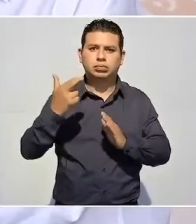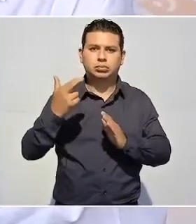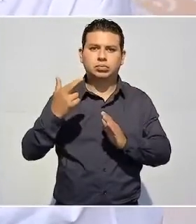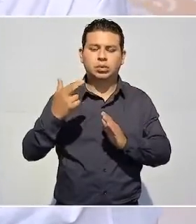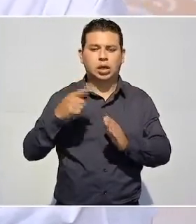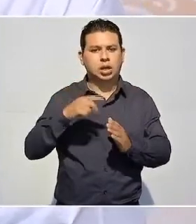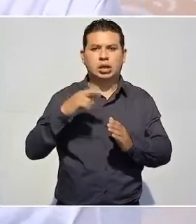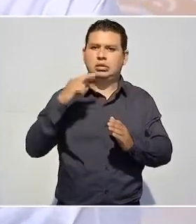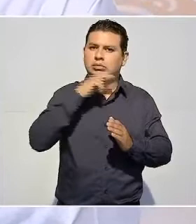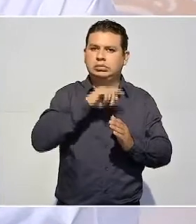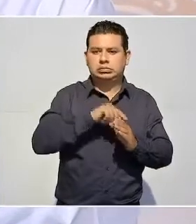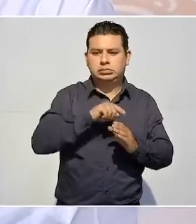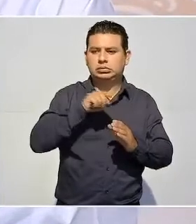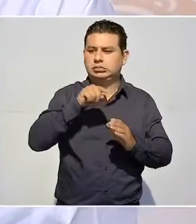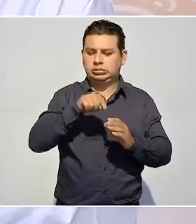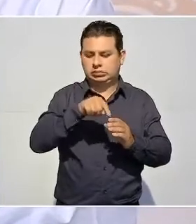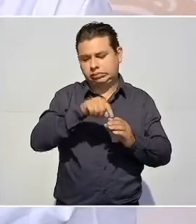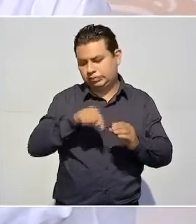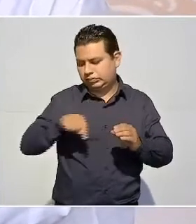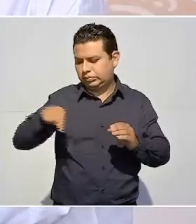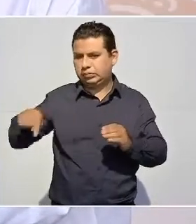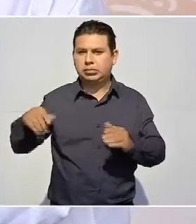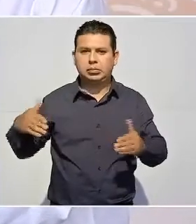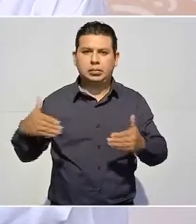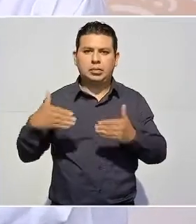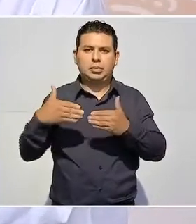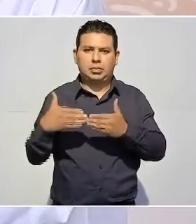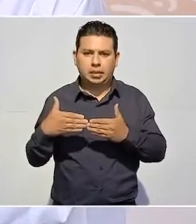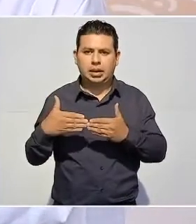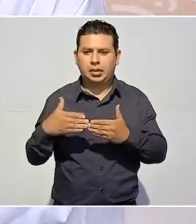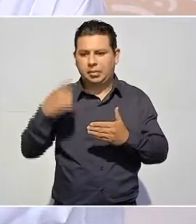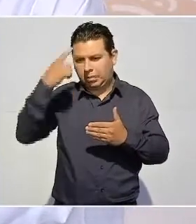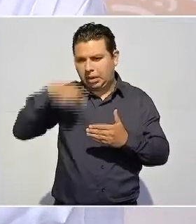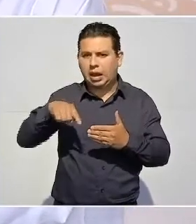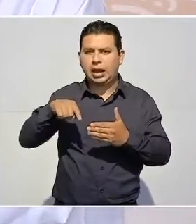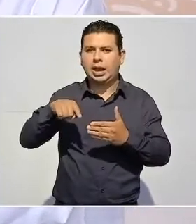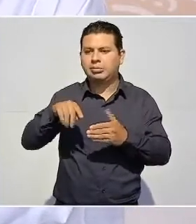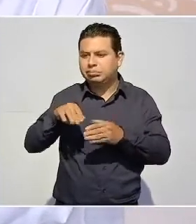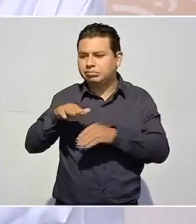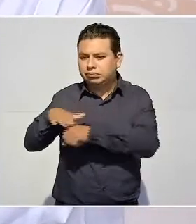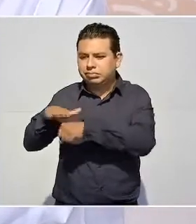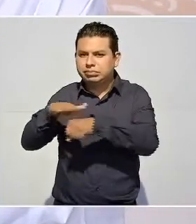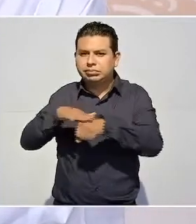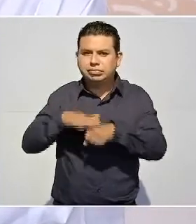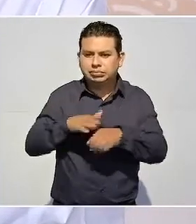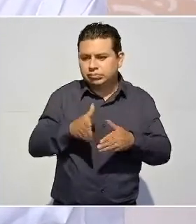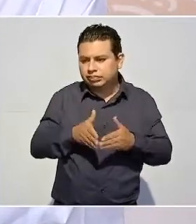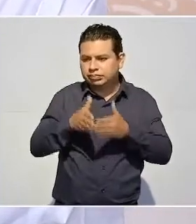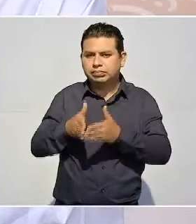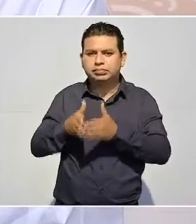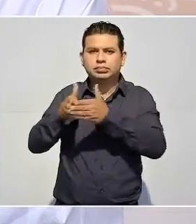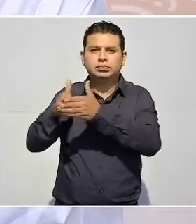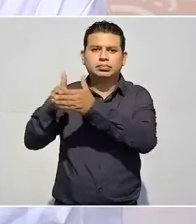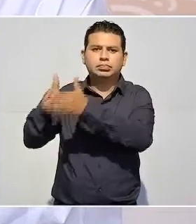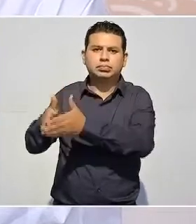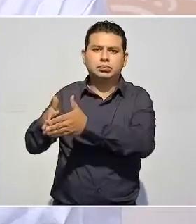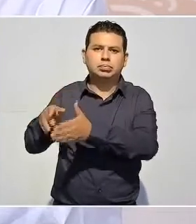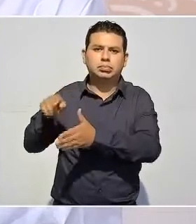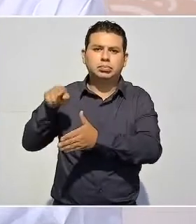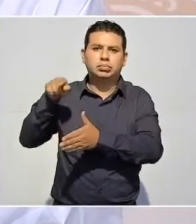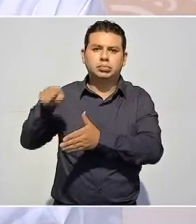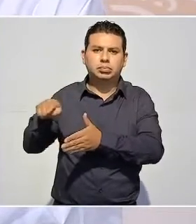partió hacia Panamá para cruzar el continente y embarcarse